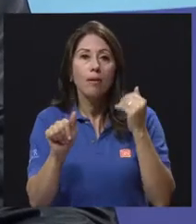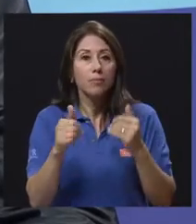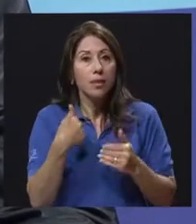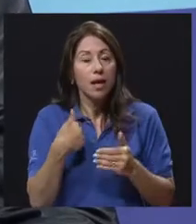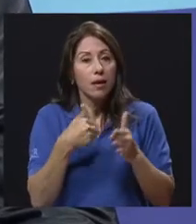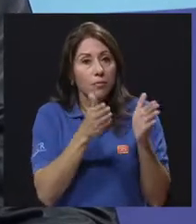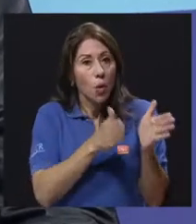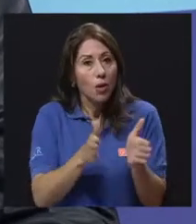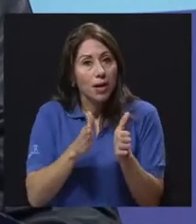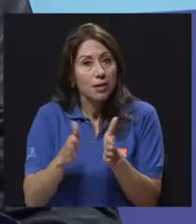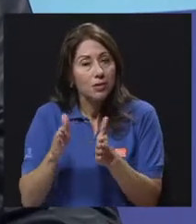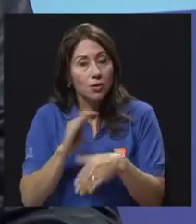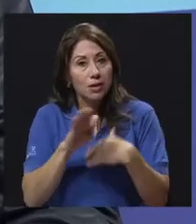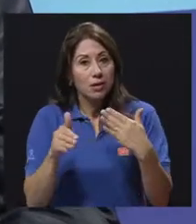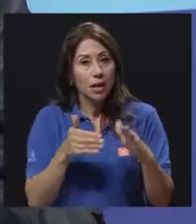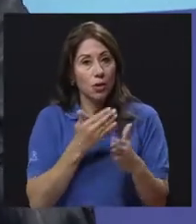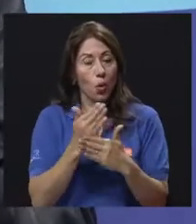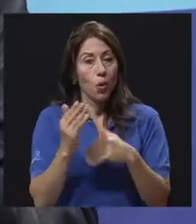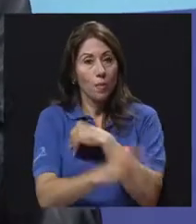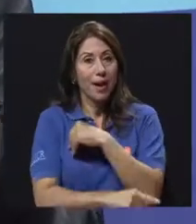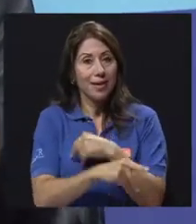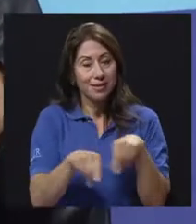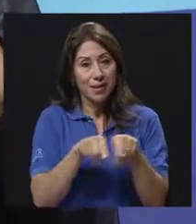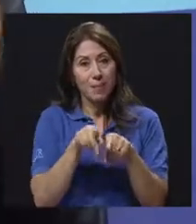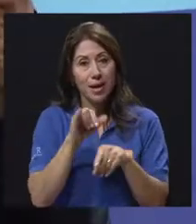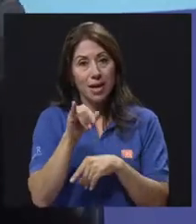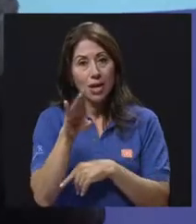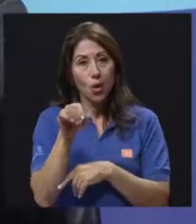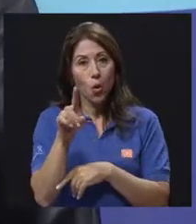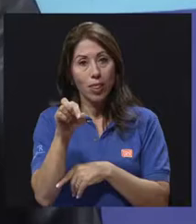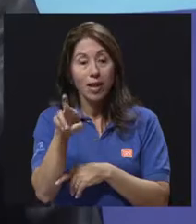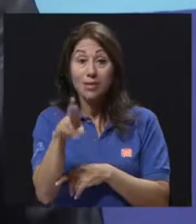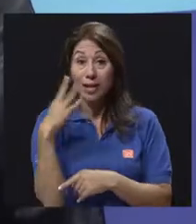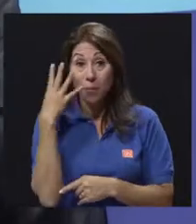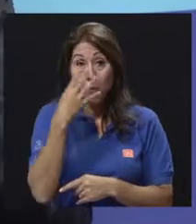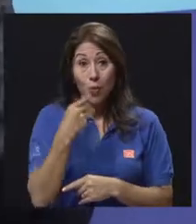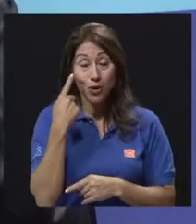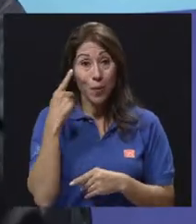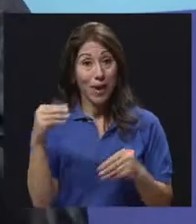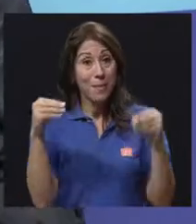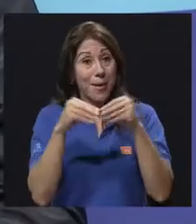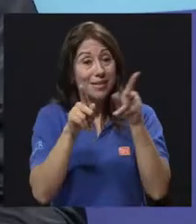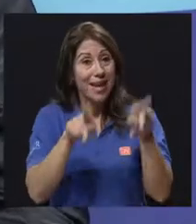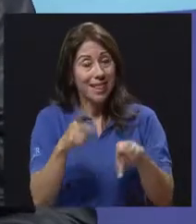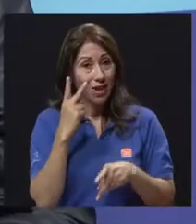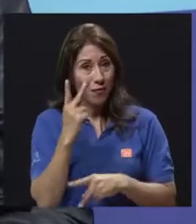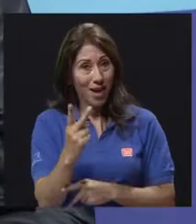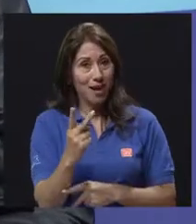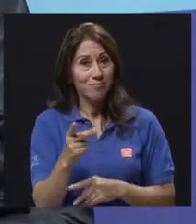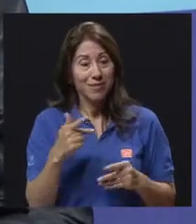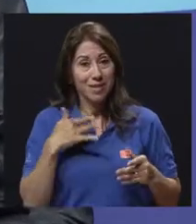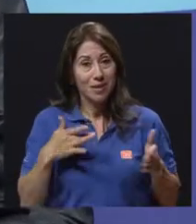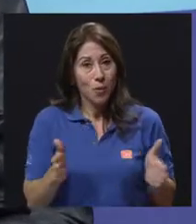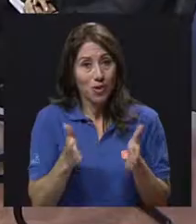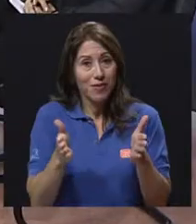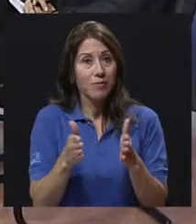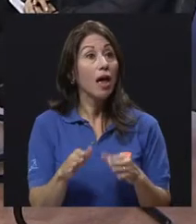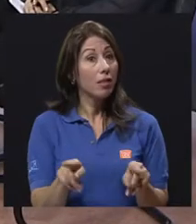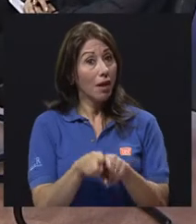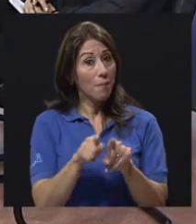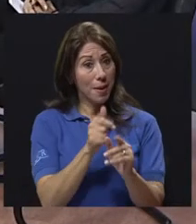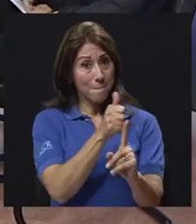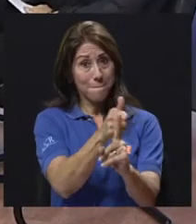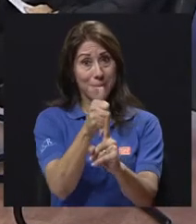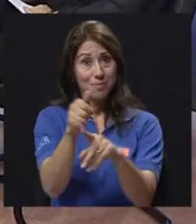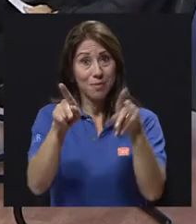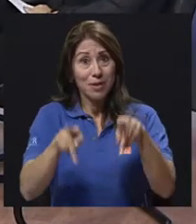país y el ICODER, y sería muy lindo para que más gente la viera y se motivaran precisamente. Además, los mismos atletas, ¿verdad?,